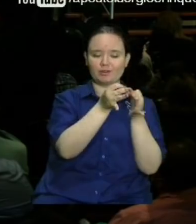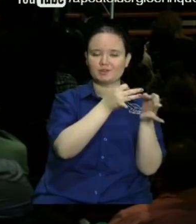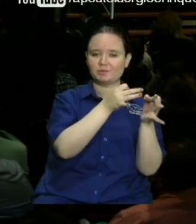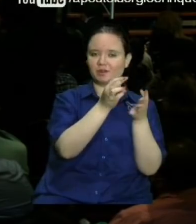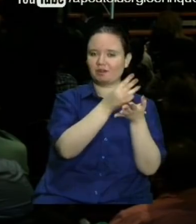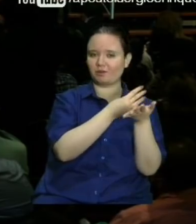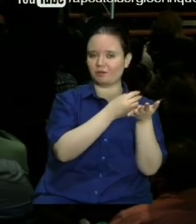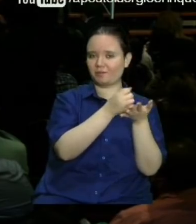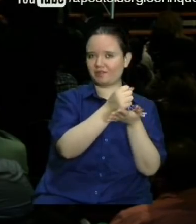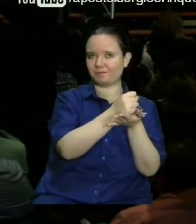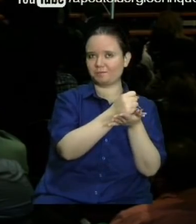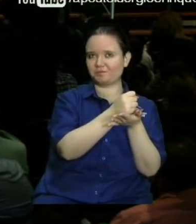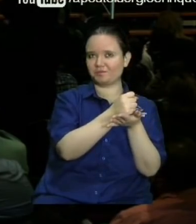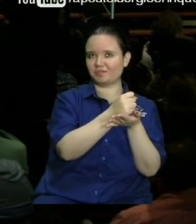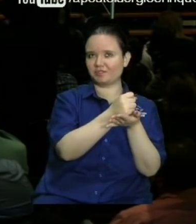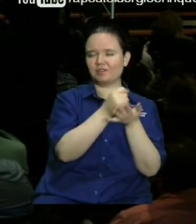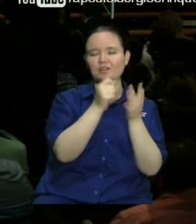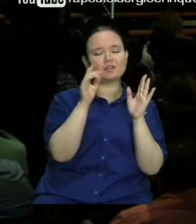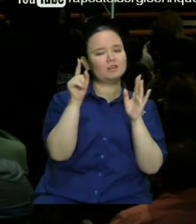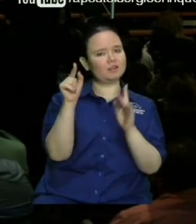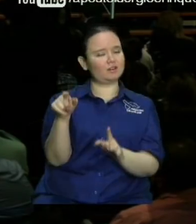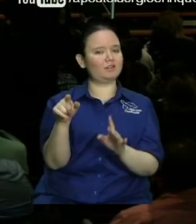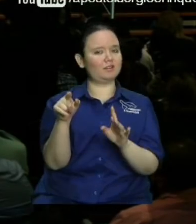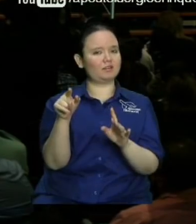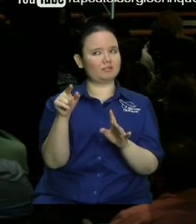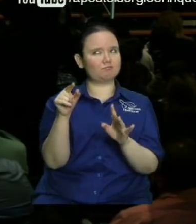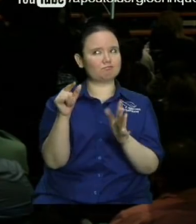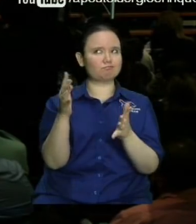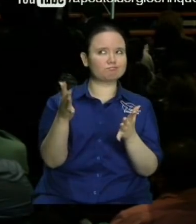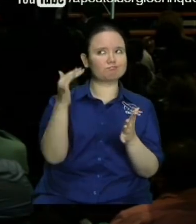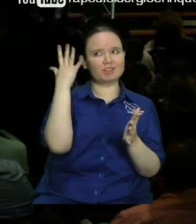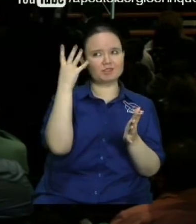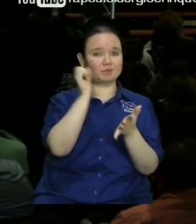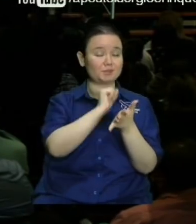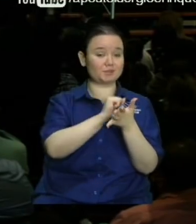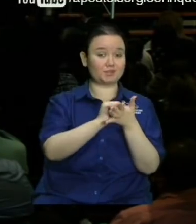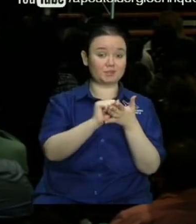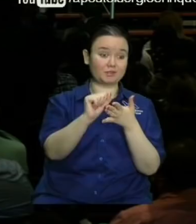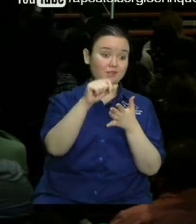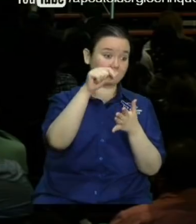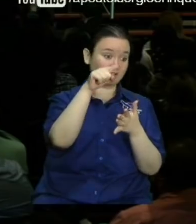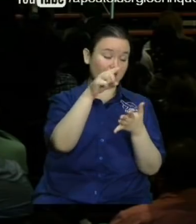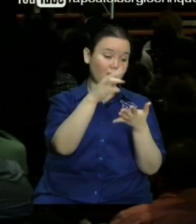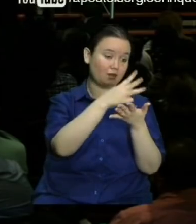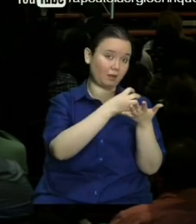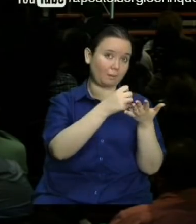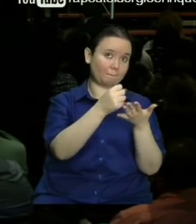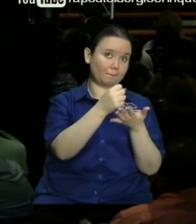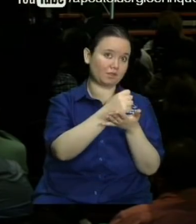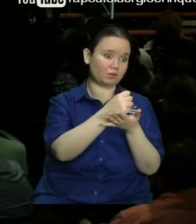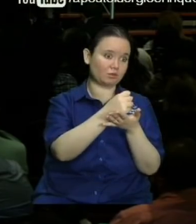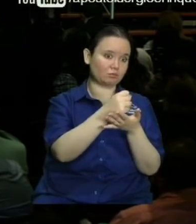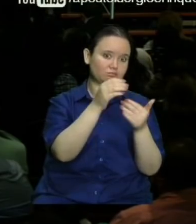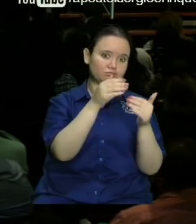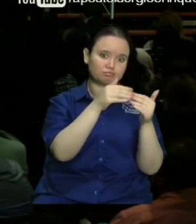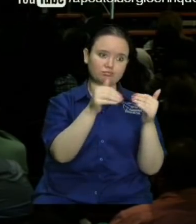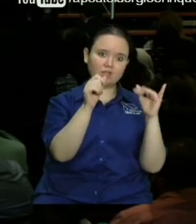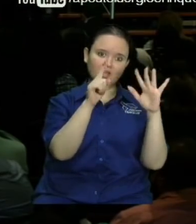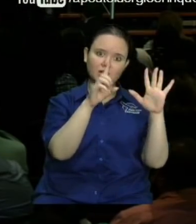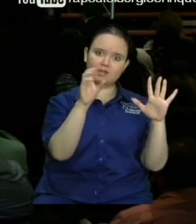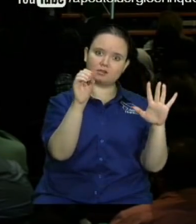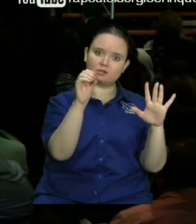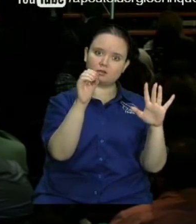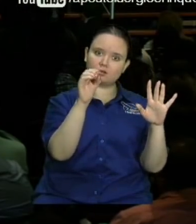Ahora, mira lo que hace el Espíritu Santo en Mateo. Ahí terminan las genealogías. Ya no había motivo para más